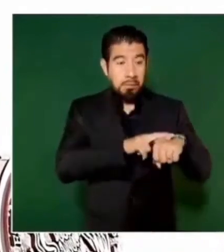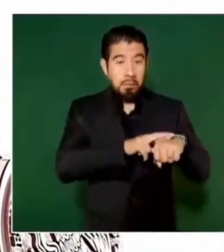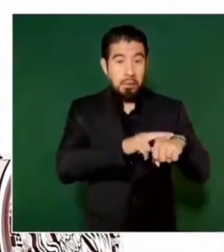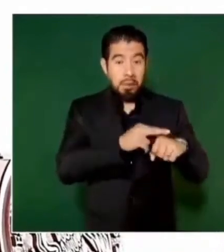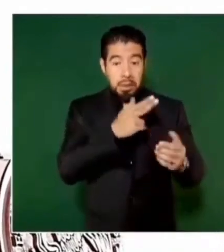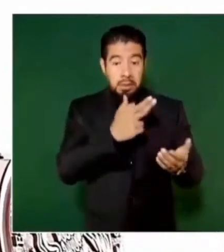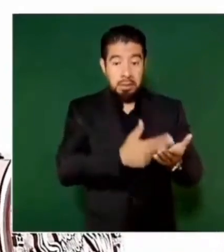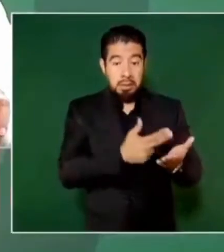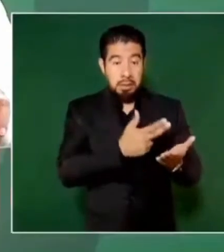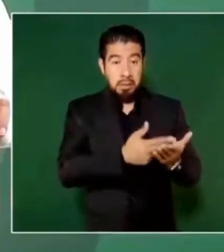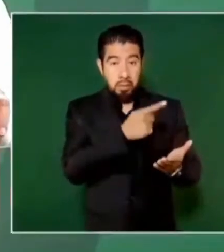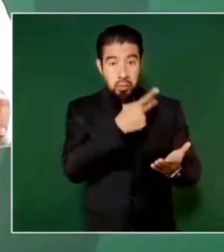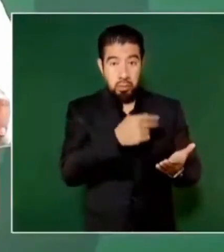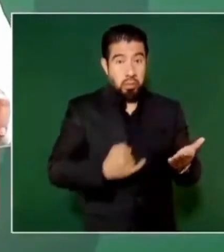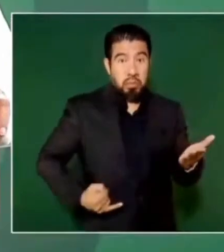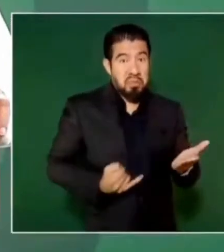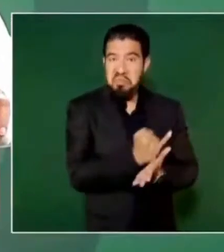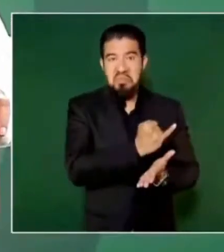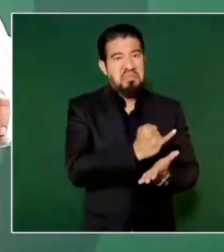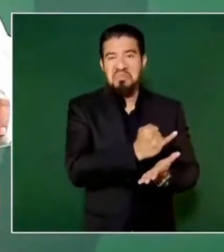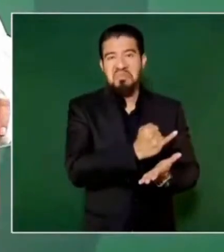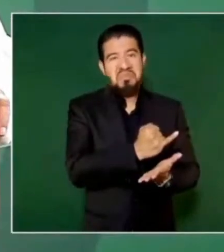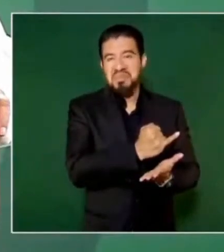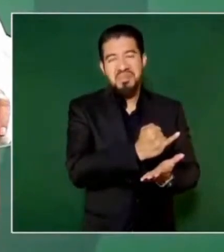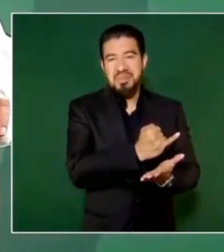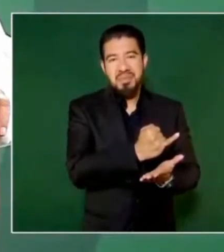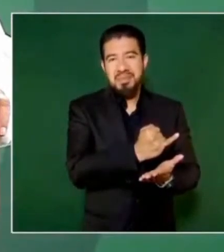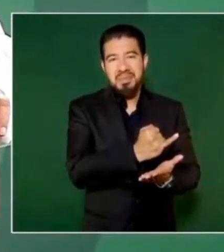el que tomó la decisión.